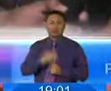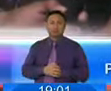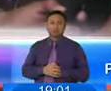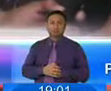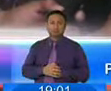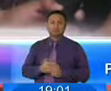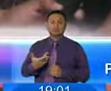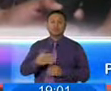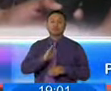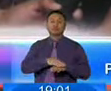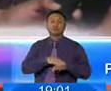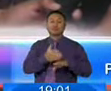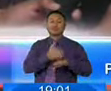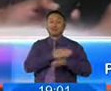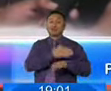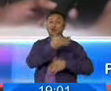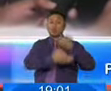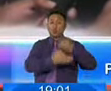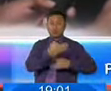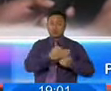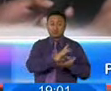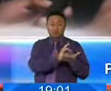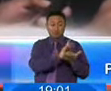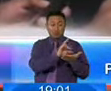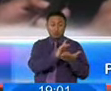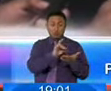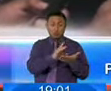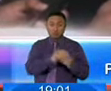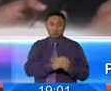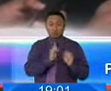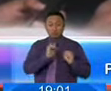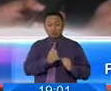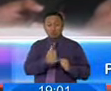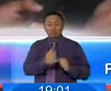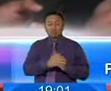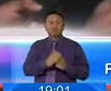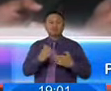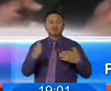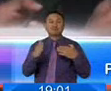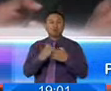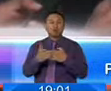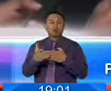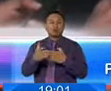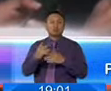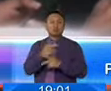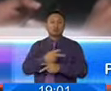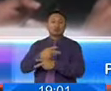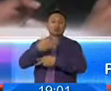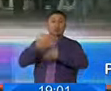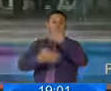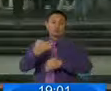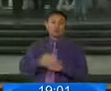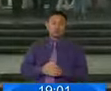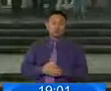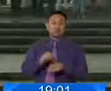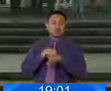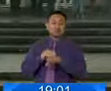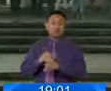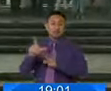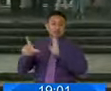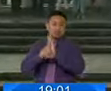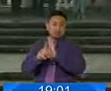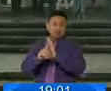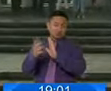de esos jueces que fueron destituidos y que son retaliaciones contra el Consejo de la Judicatura, pero no existe ningún fundamento jurídico adicional. Potestad